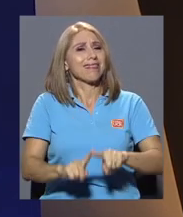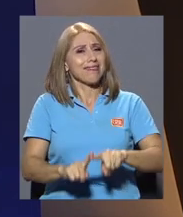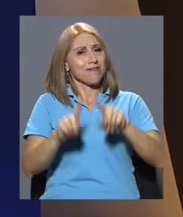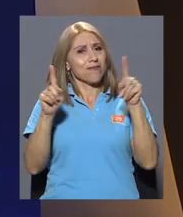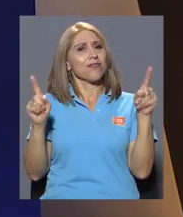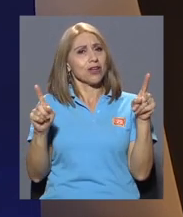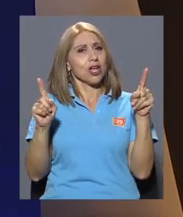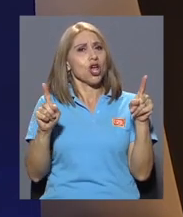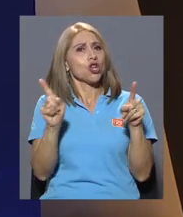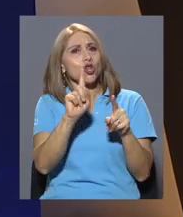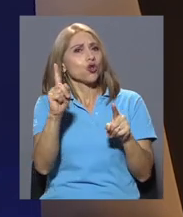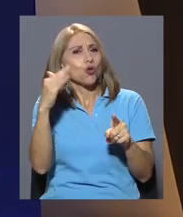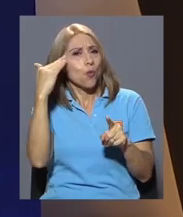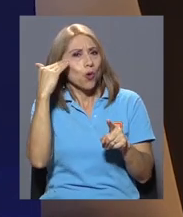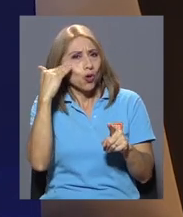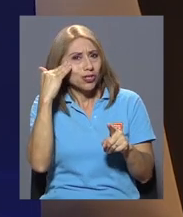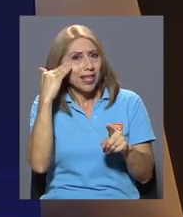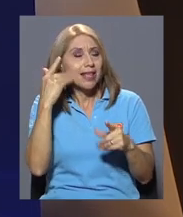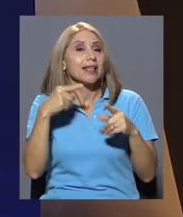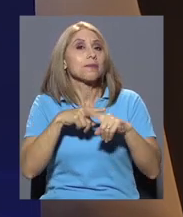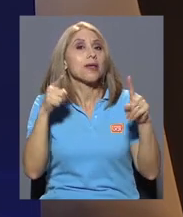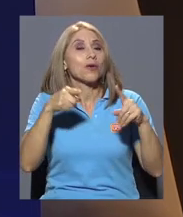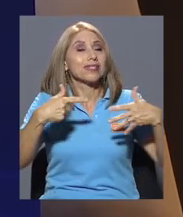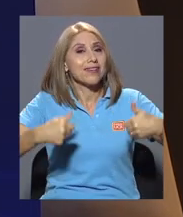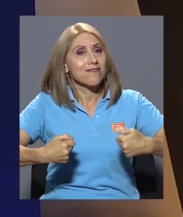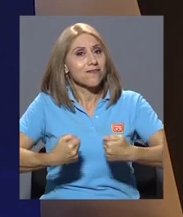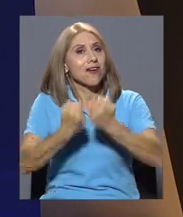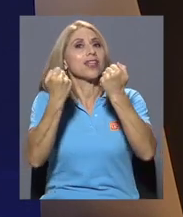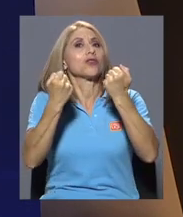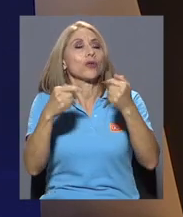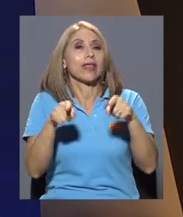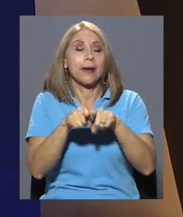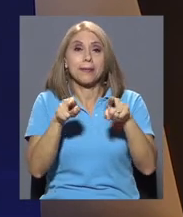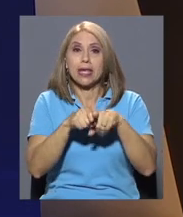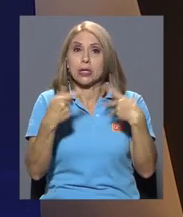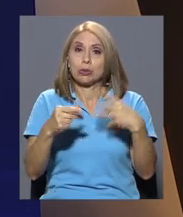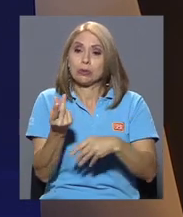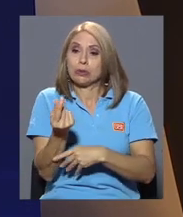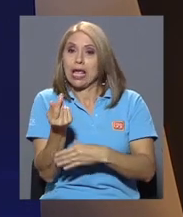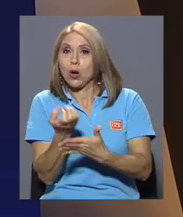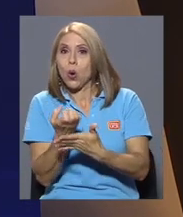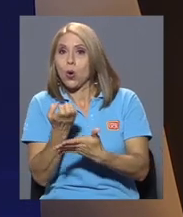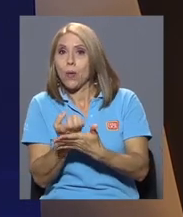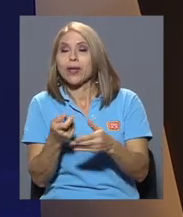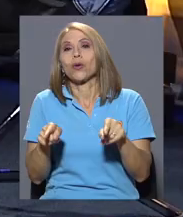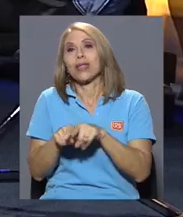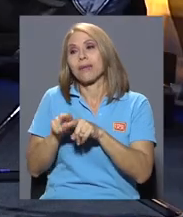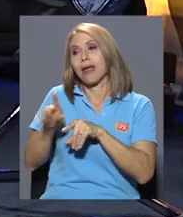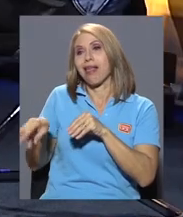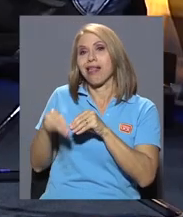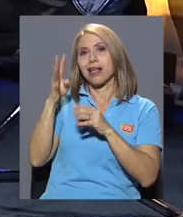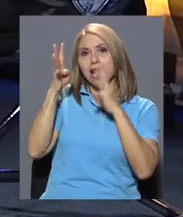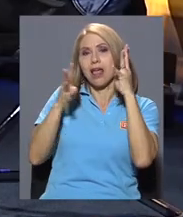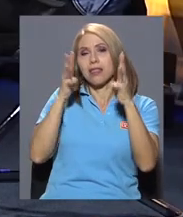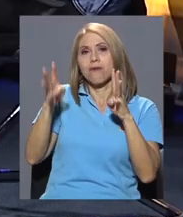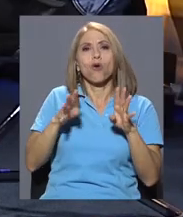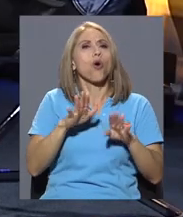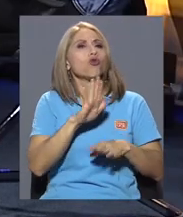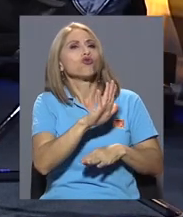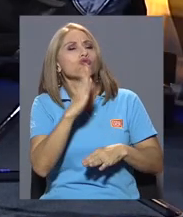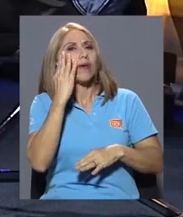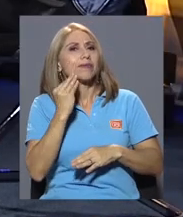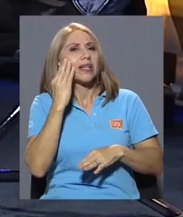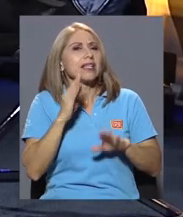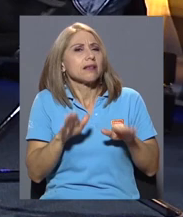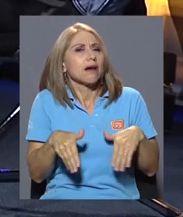conocidas y el reto suma el factor económico al reto creativo verdad cómo fue tu experiencia entonces